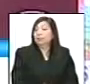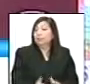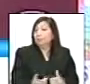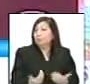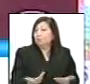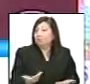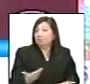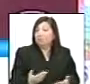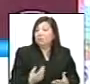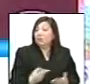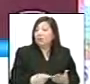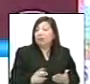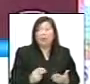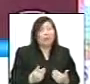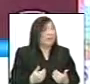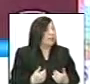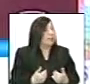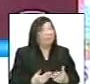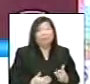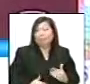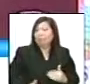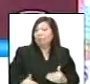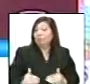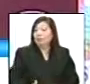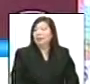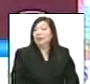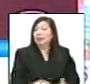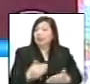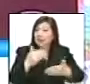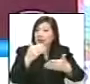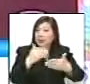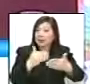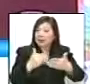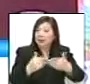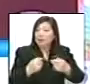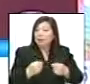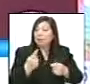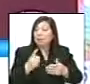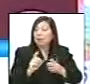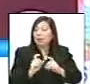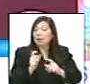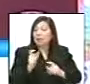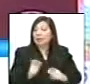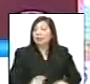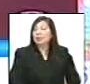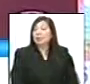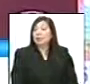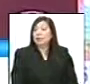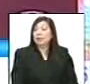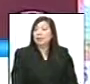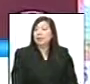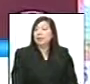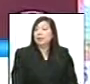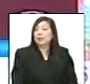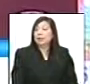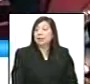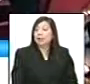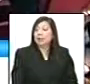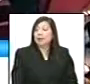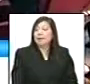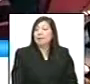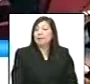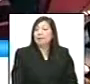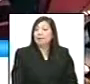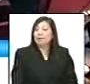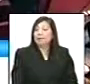el Congreso, porque no todas van a superar los requisitos mínimos exigibles para ser congresista de la República. Congresista Glave.